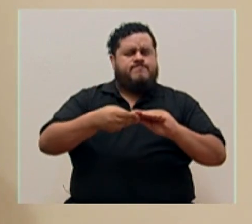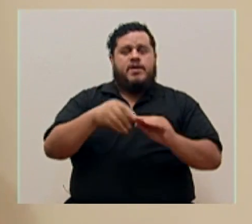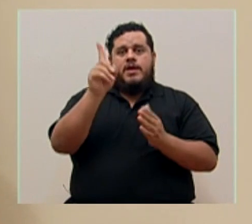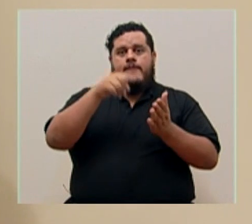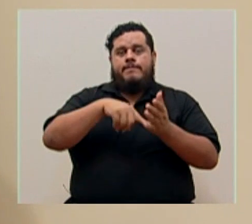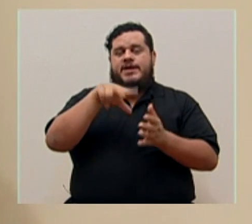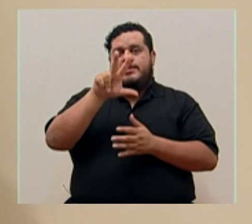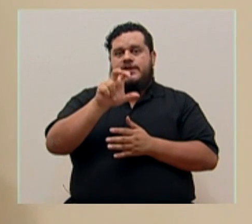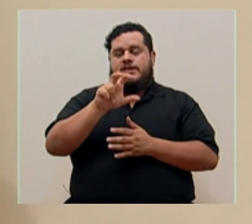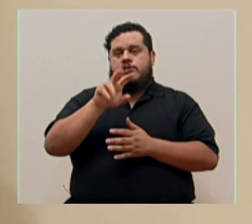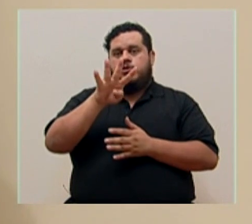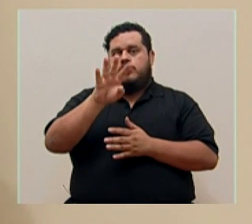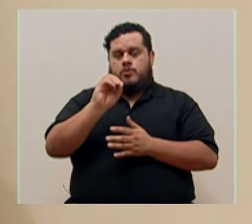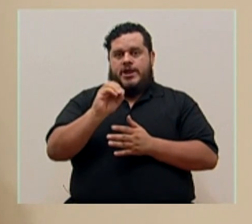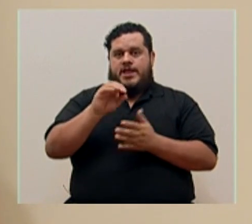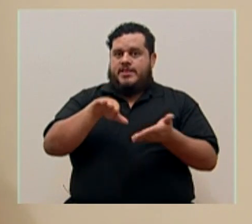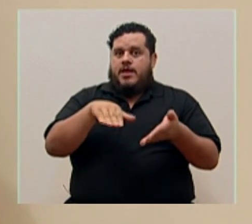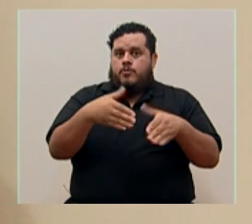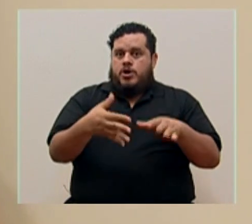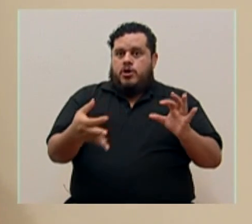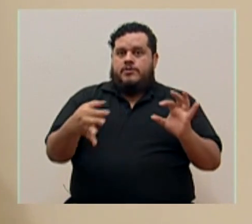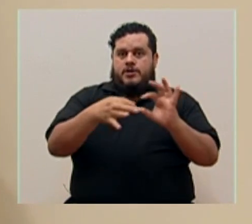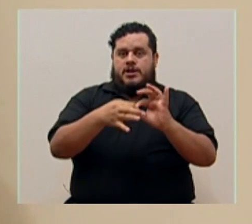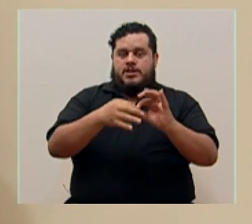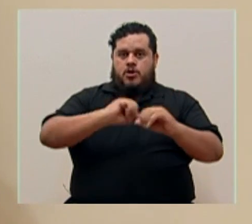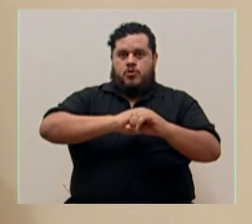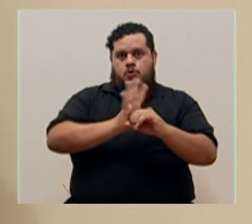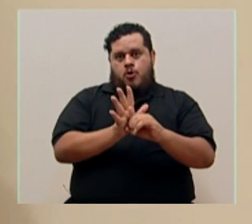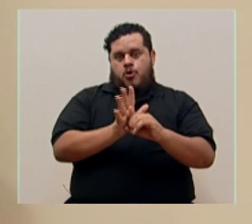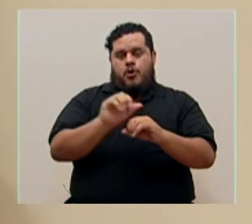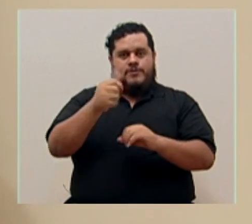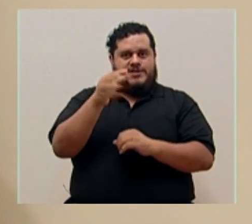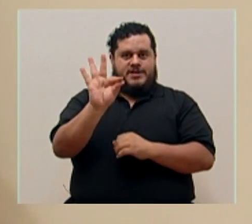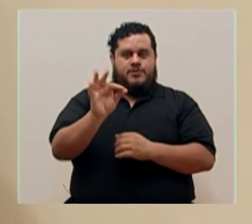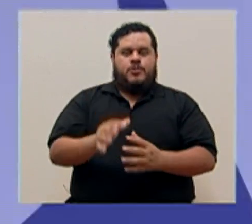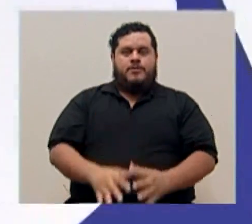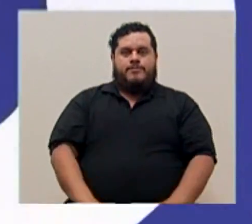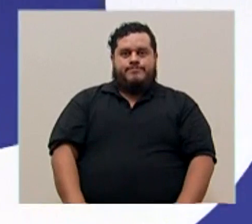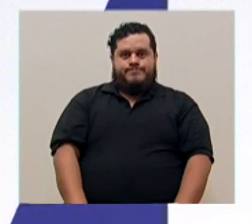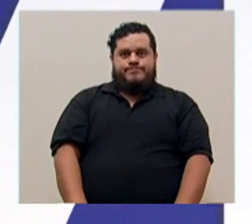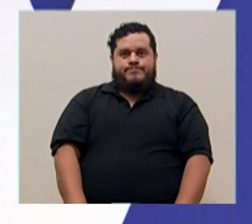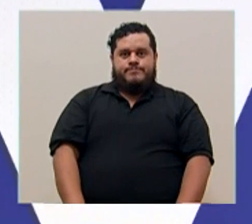1.340 decesos relacionados con COVID-19.